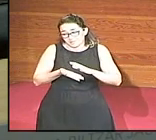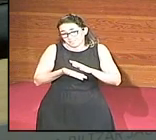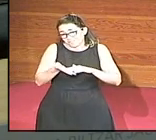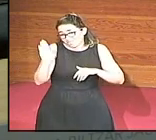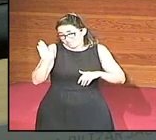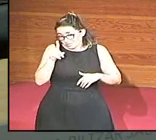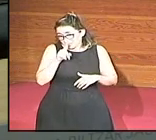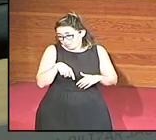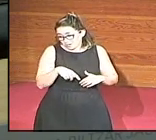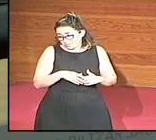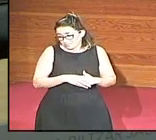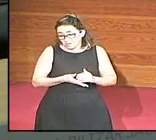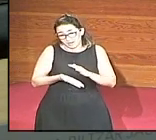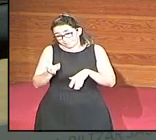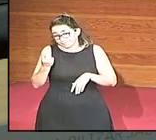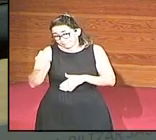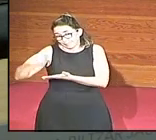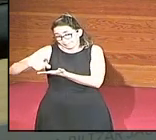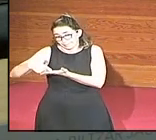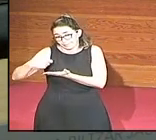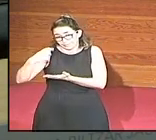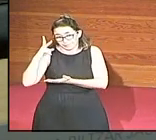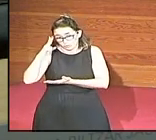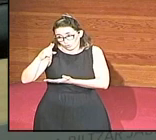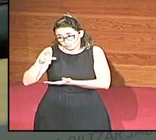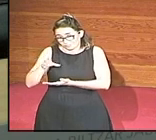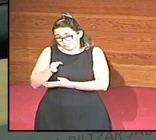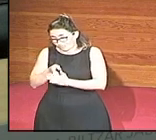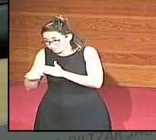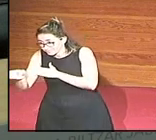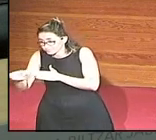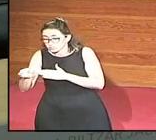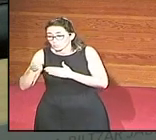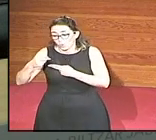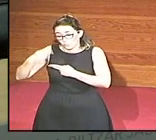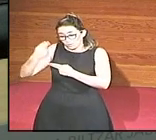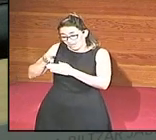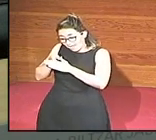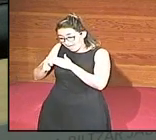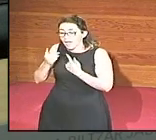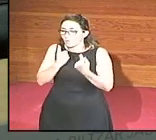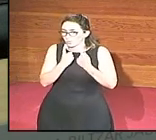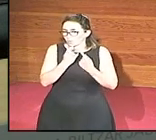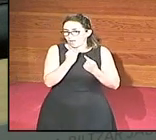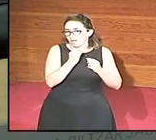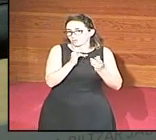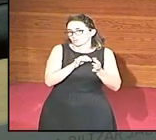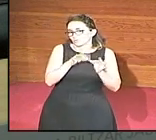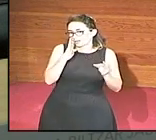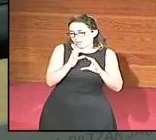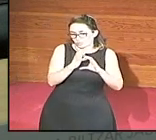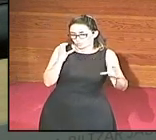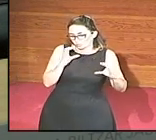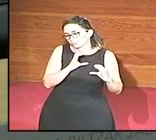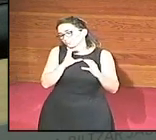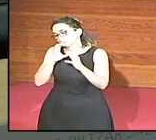también está yendo a cobrar la pensión. En algunos sitios, cuando cruzas la frontera, tienen autobuses que ya van directamente al banco, se llenan de